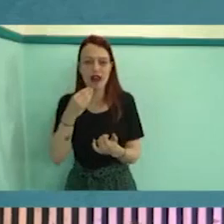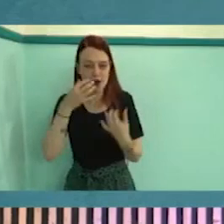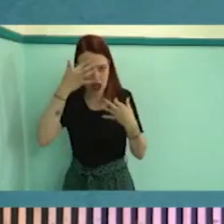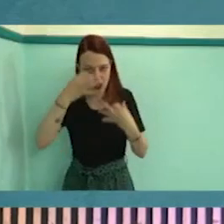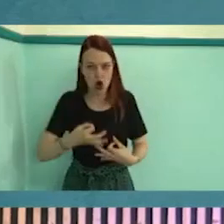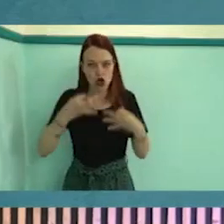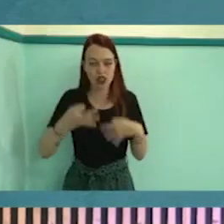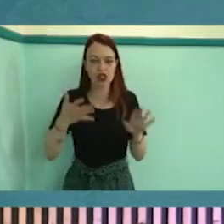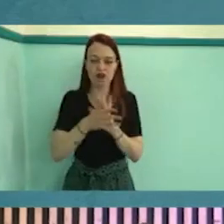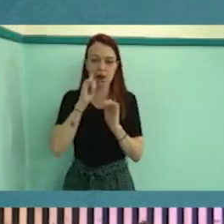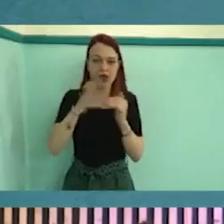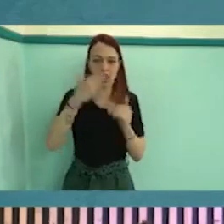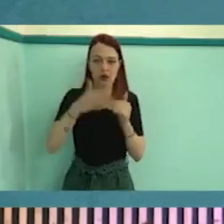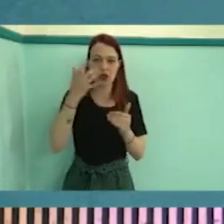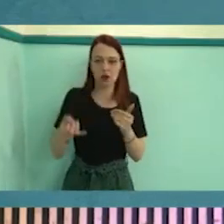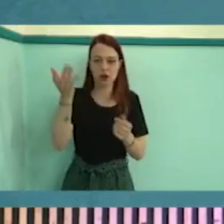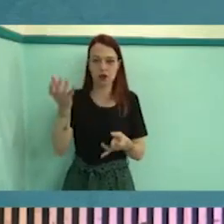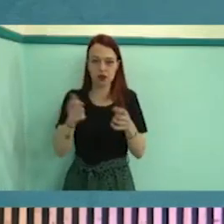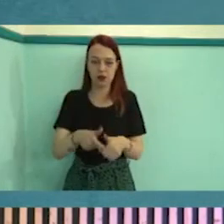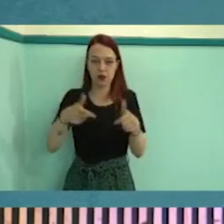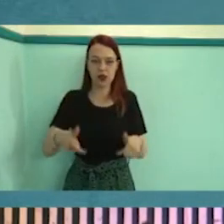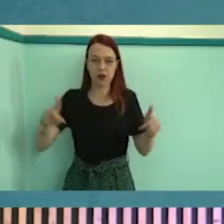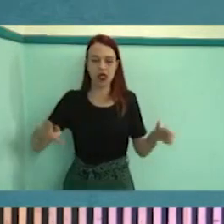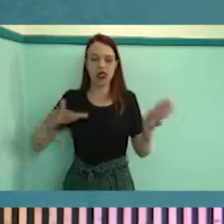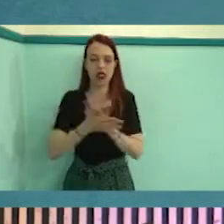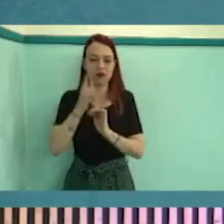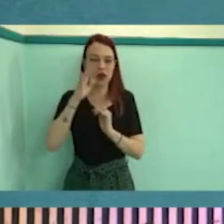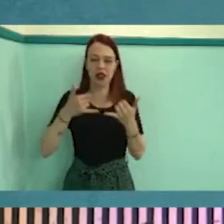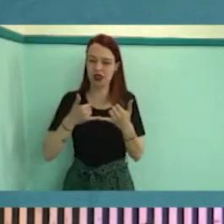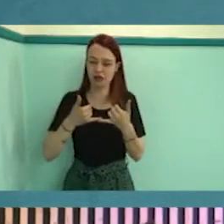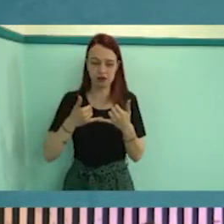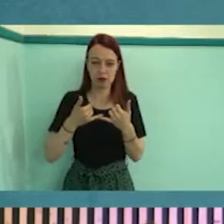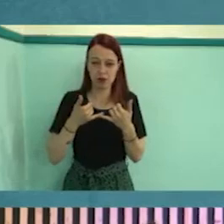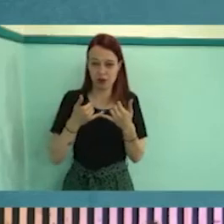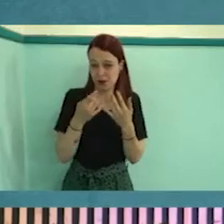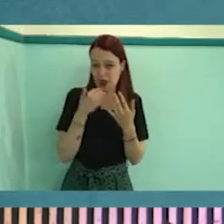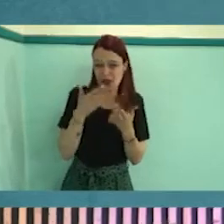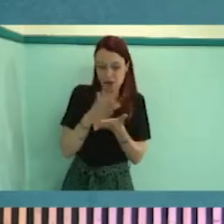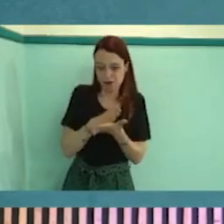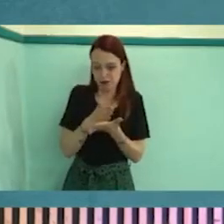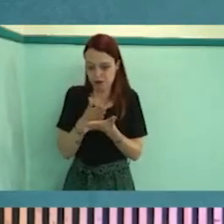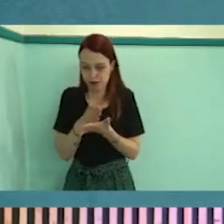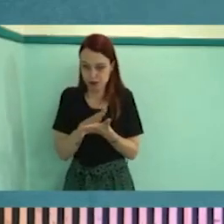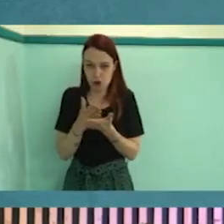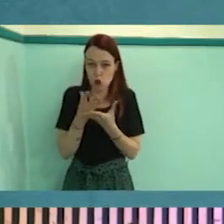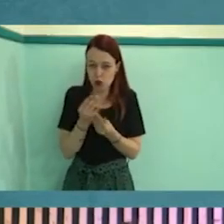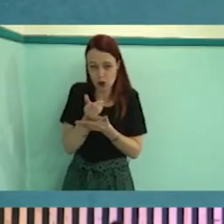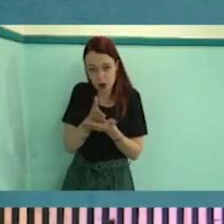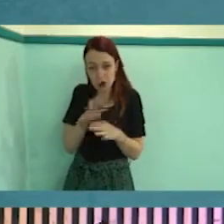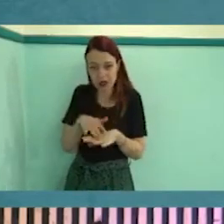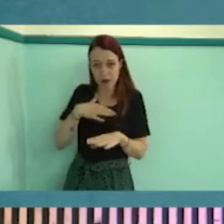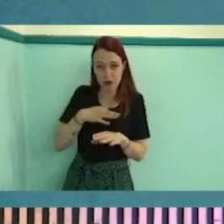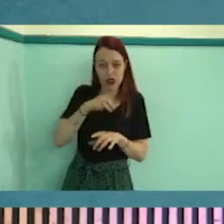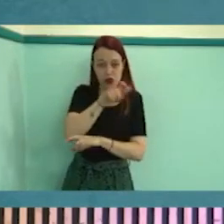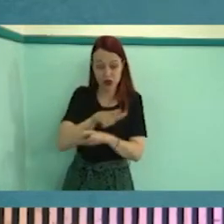estas modas que van apareciendo ahora y que son una línea extremadamente fina para personas que por ejemplo sufren ese trastorno Entonces los tca